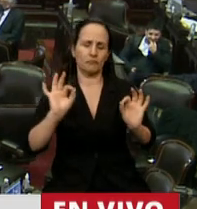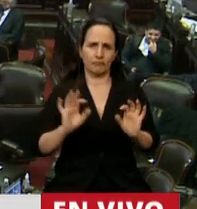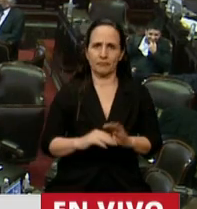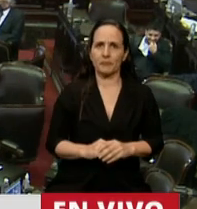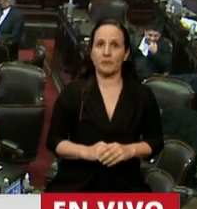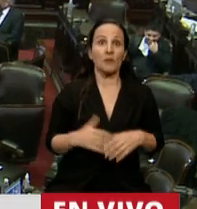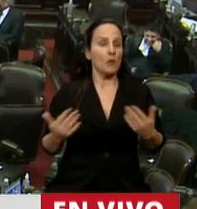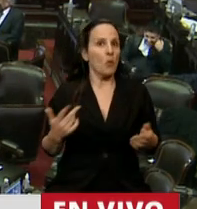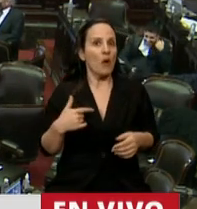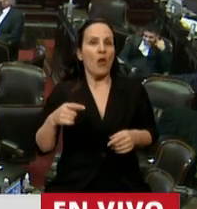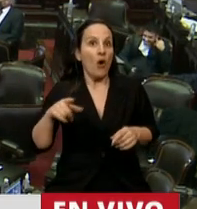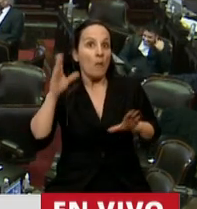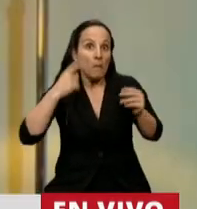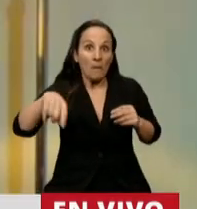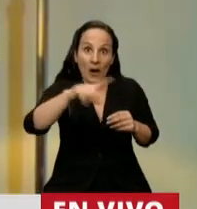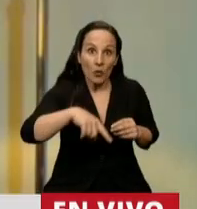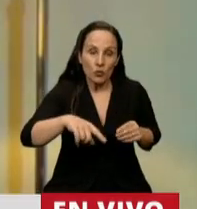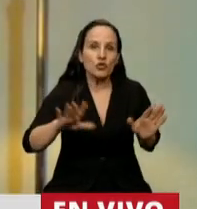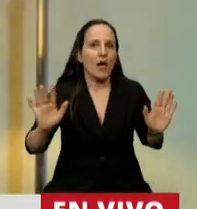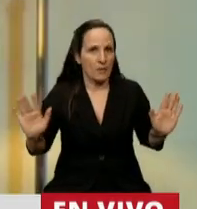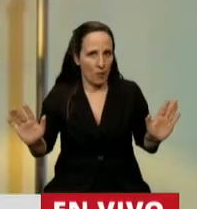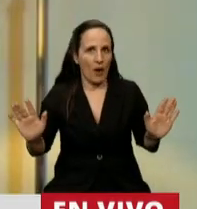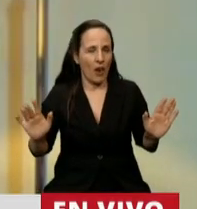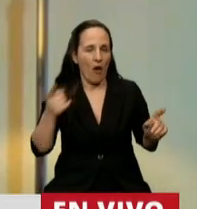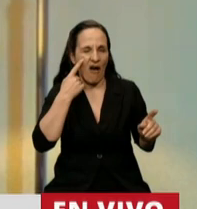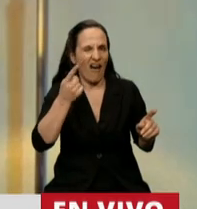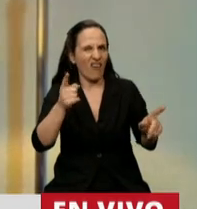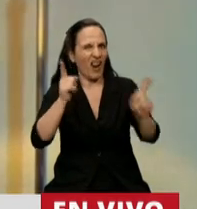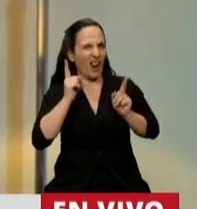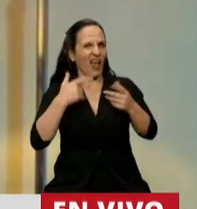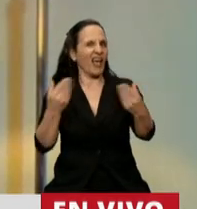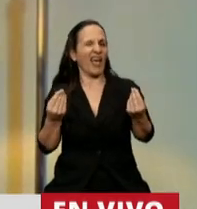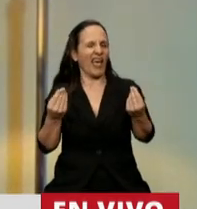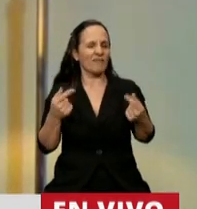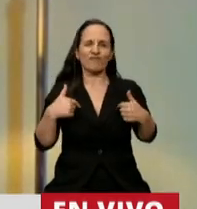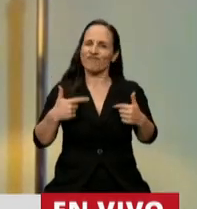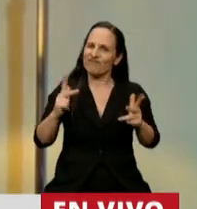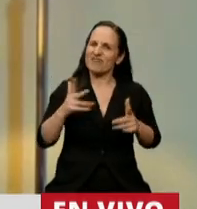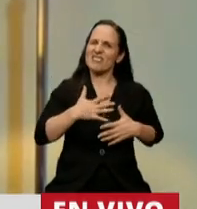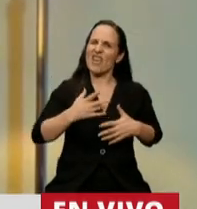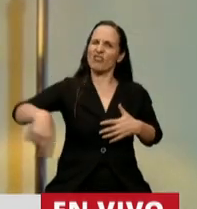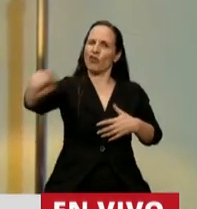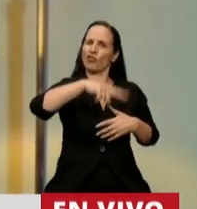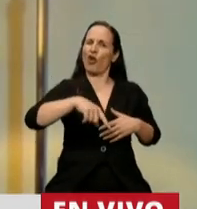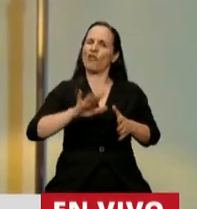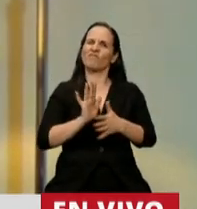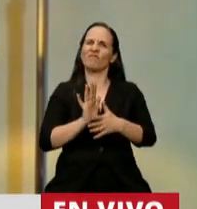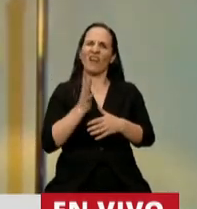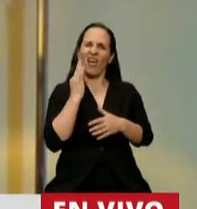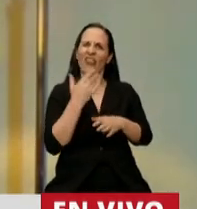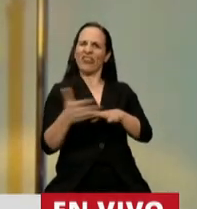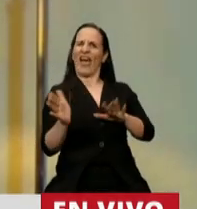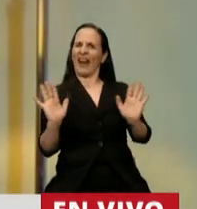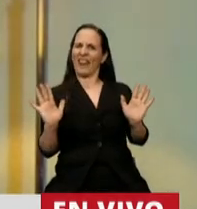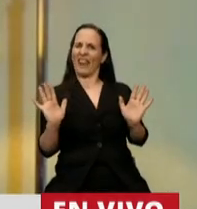es decir que si me escuchan ahora en mi caso tengo la sensación que están que están llegando tarde y